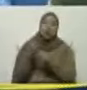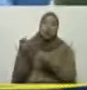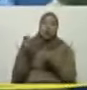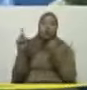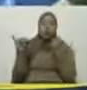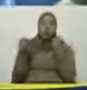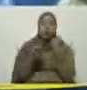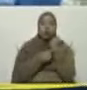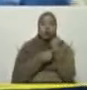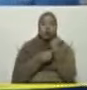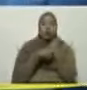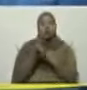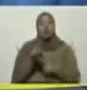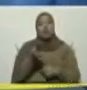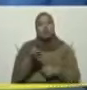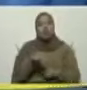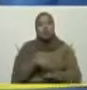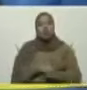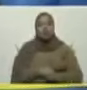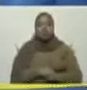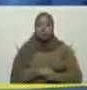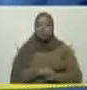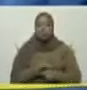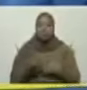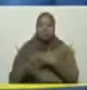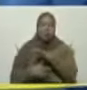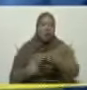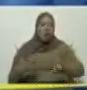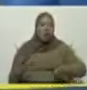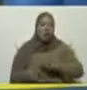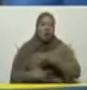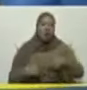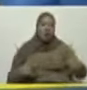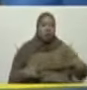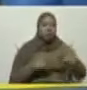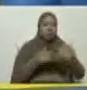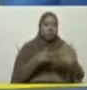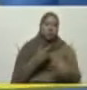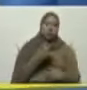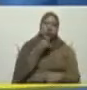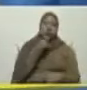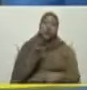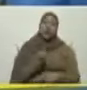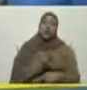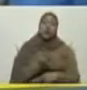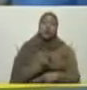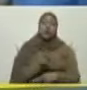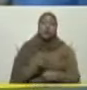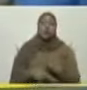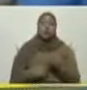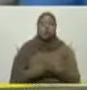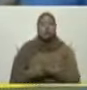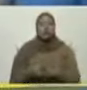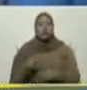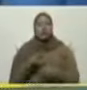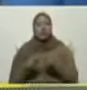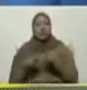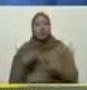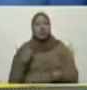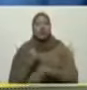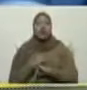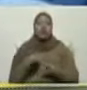guarimba más nunca más nunca Llamar a invasiones de tropas gringas a Venezuela más nunca Paz